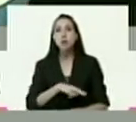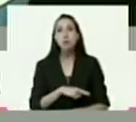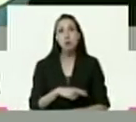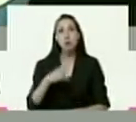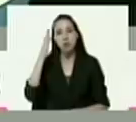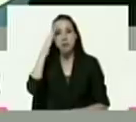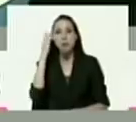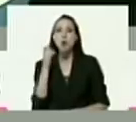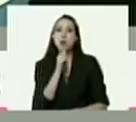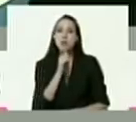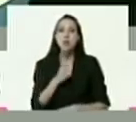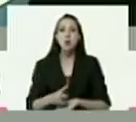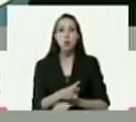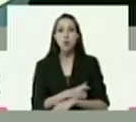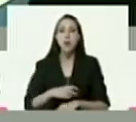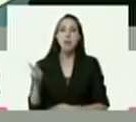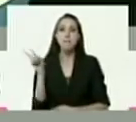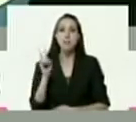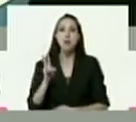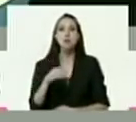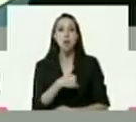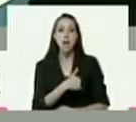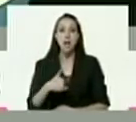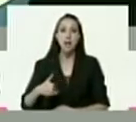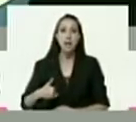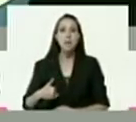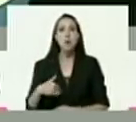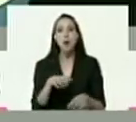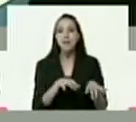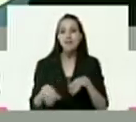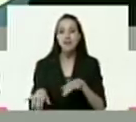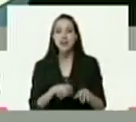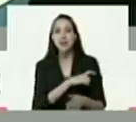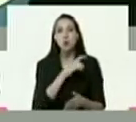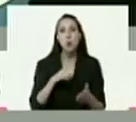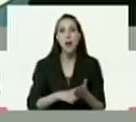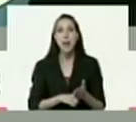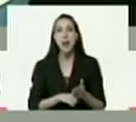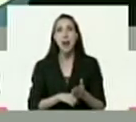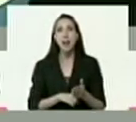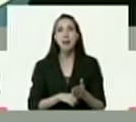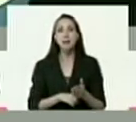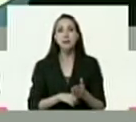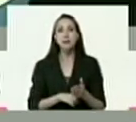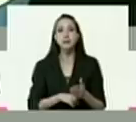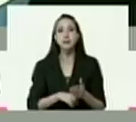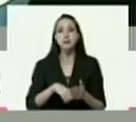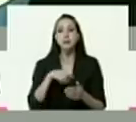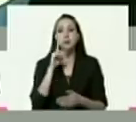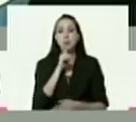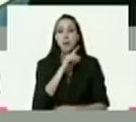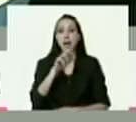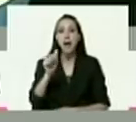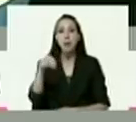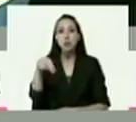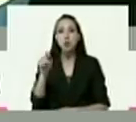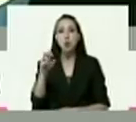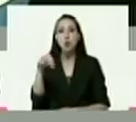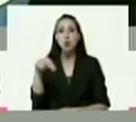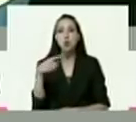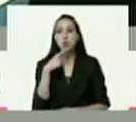siempre hemos querido como el secretario general Antonio Guterres de Naciones Unidas pidió